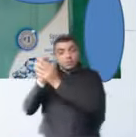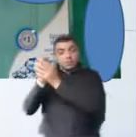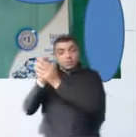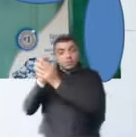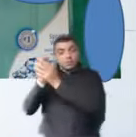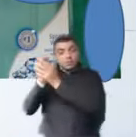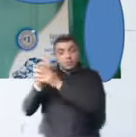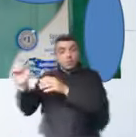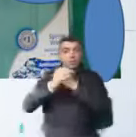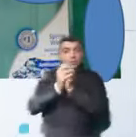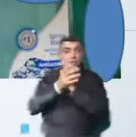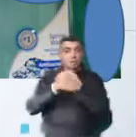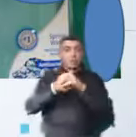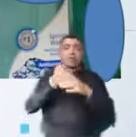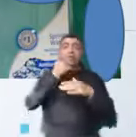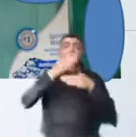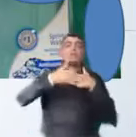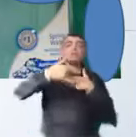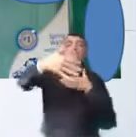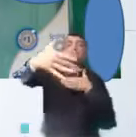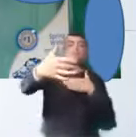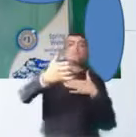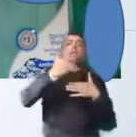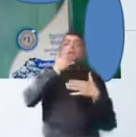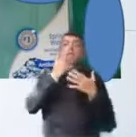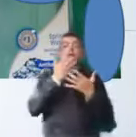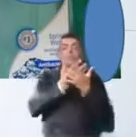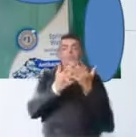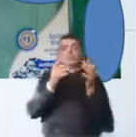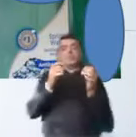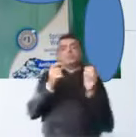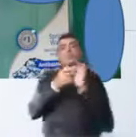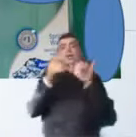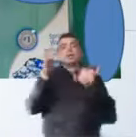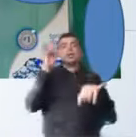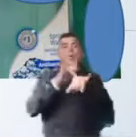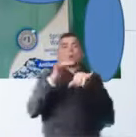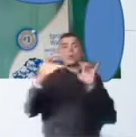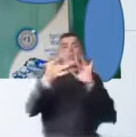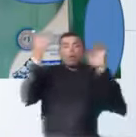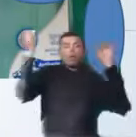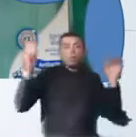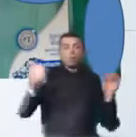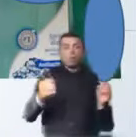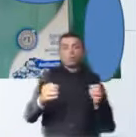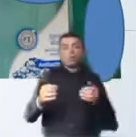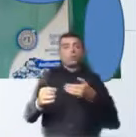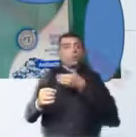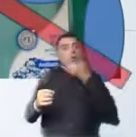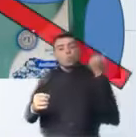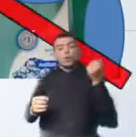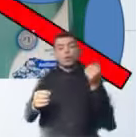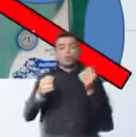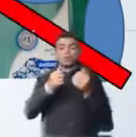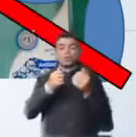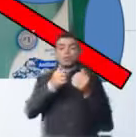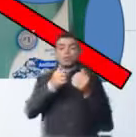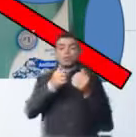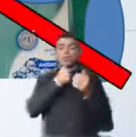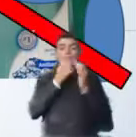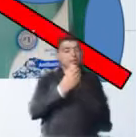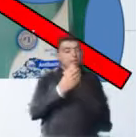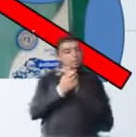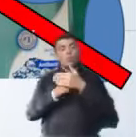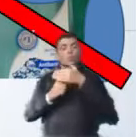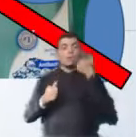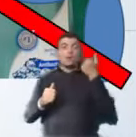pueden ocasionar una dermatitis de contacto. Entonces, lo mejor para lavarnos las manos, definitivamente lo tenemos en las